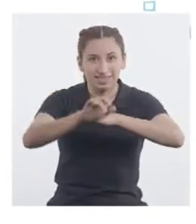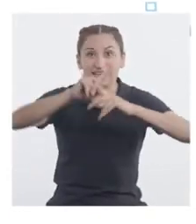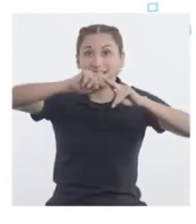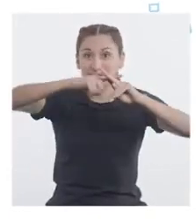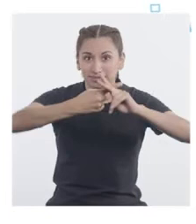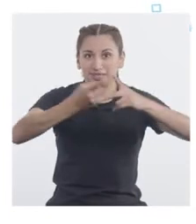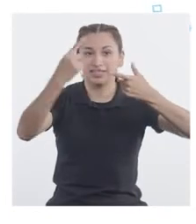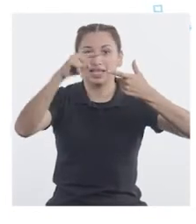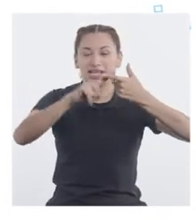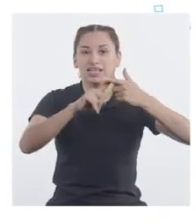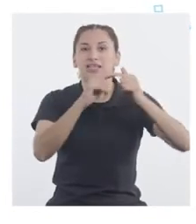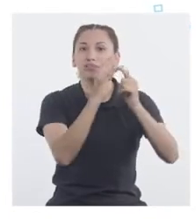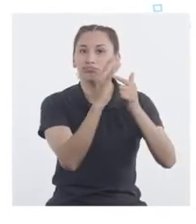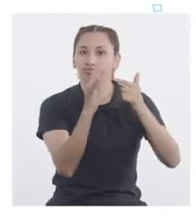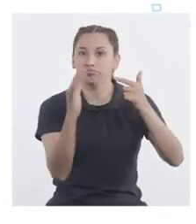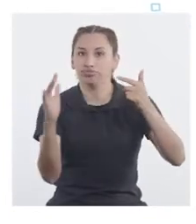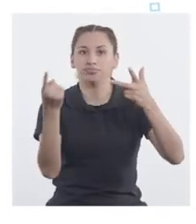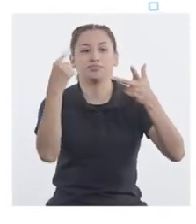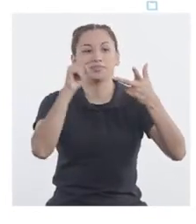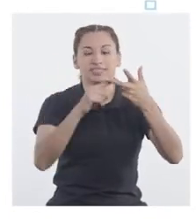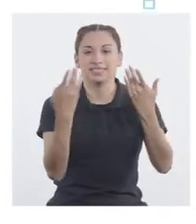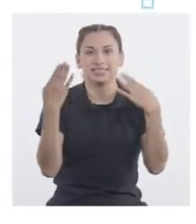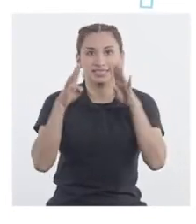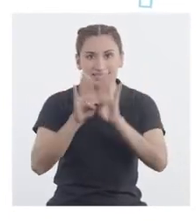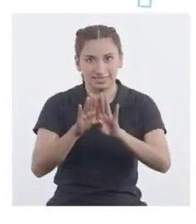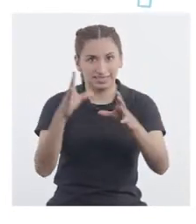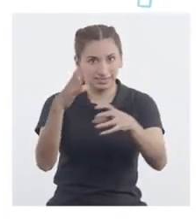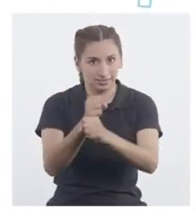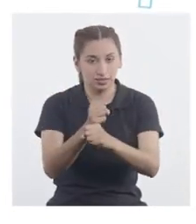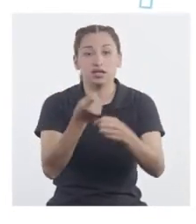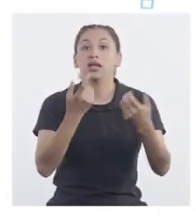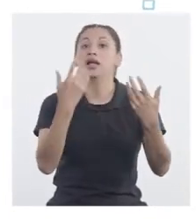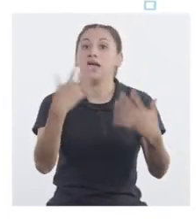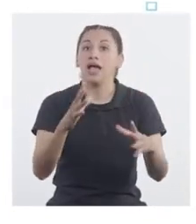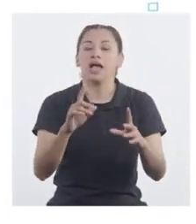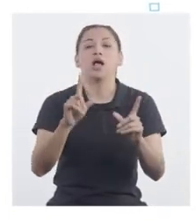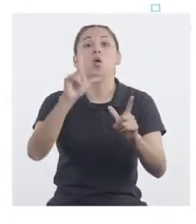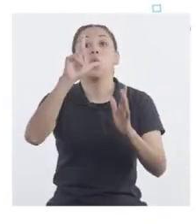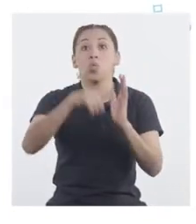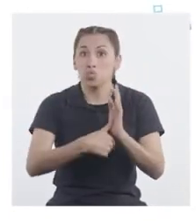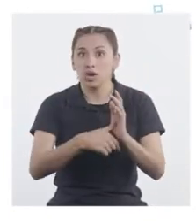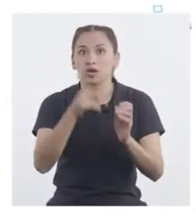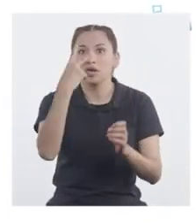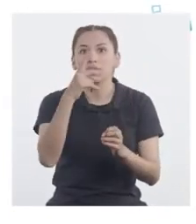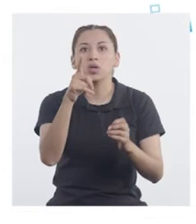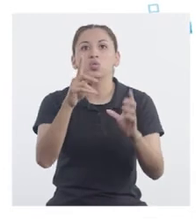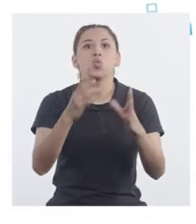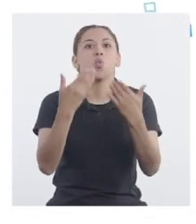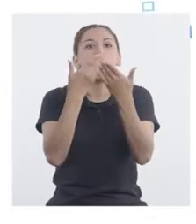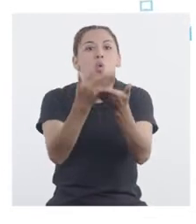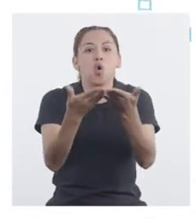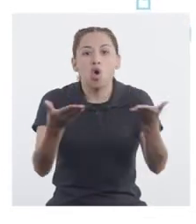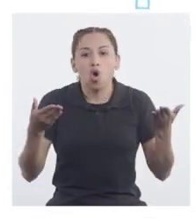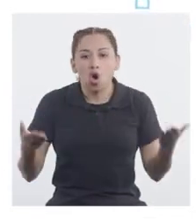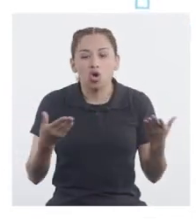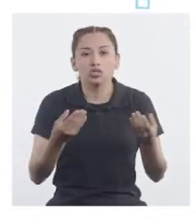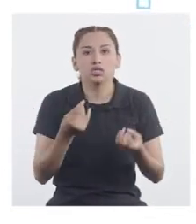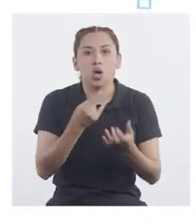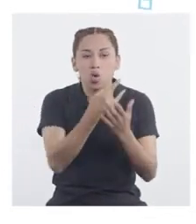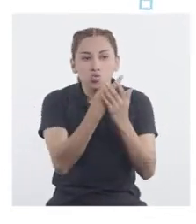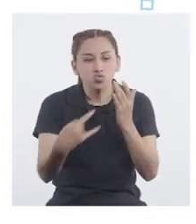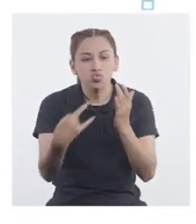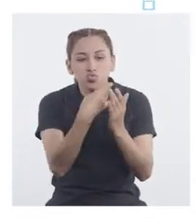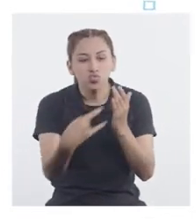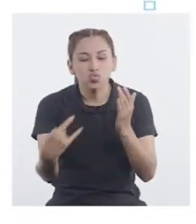desarrollo y el cierre. Luego, reunir los equipos, es decir, ver con qué herramientas se cuenta